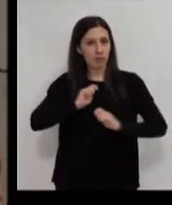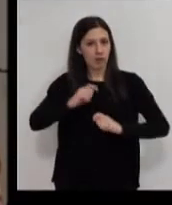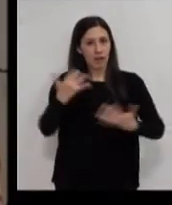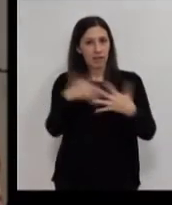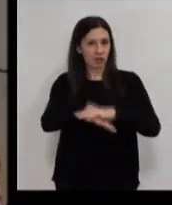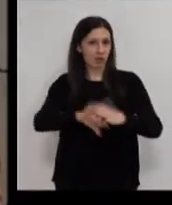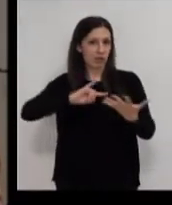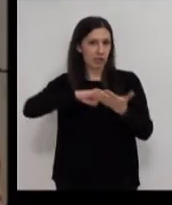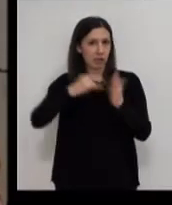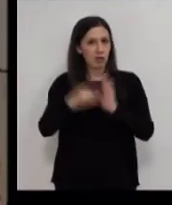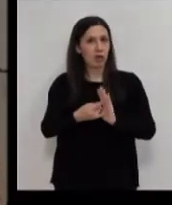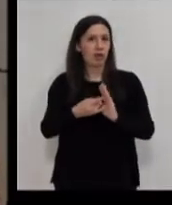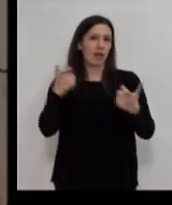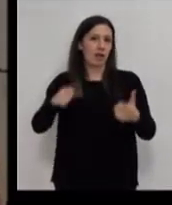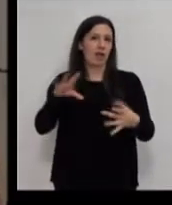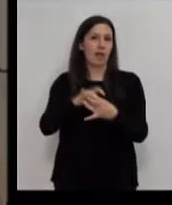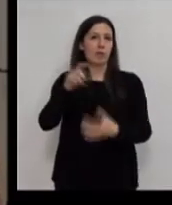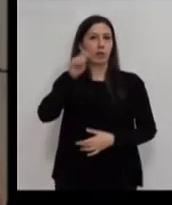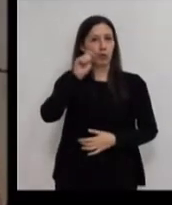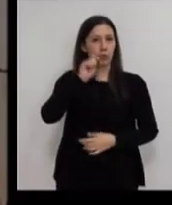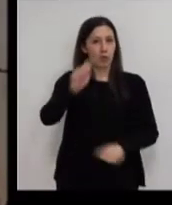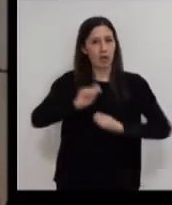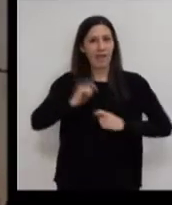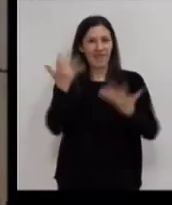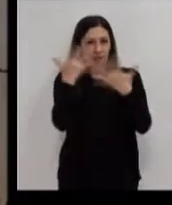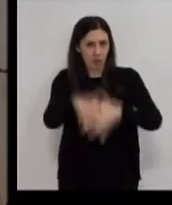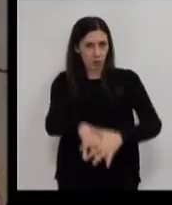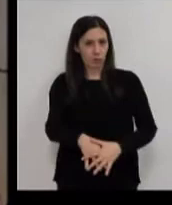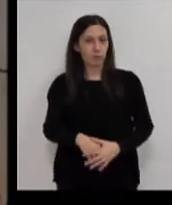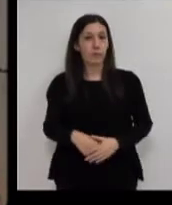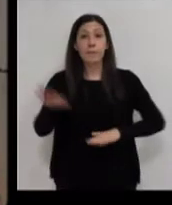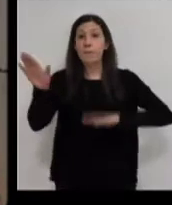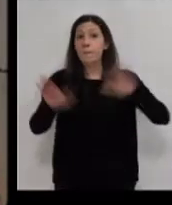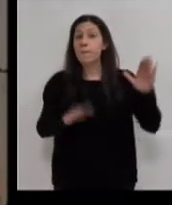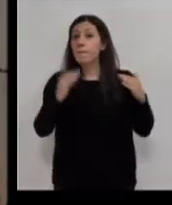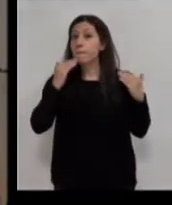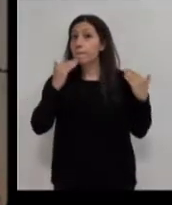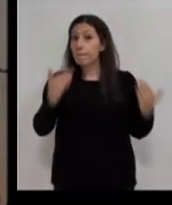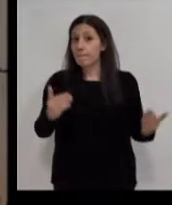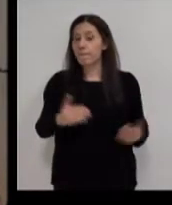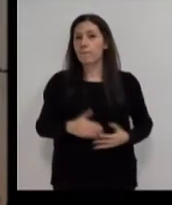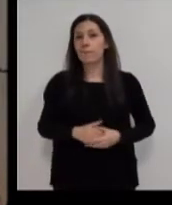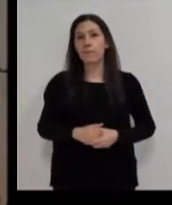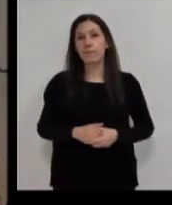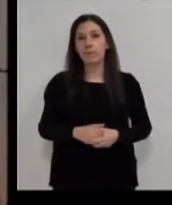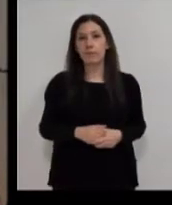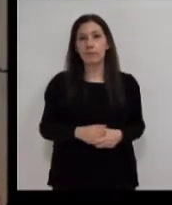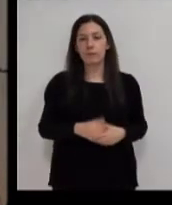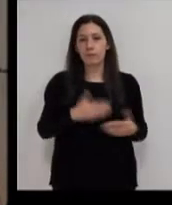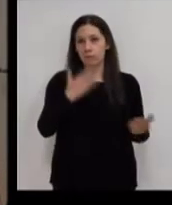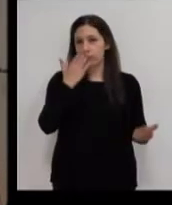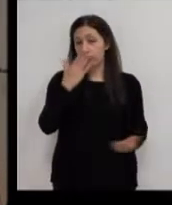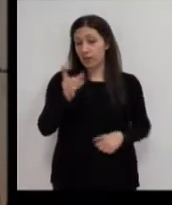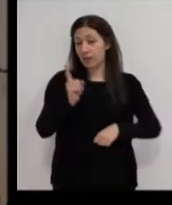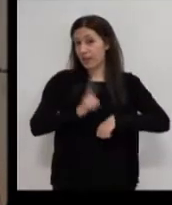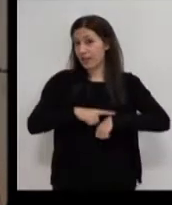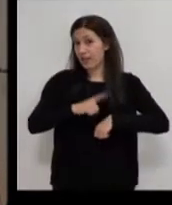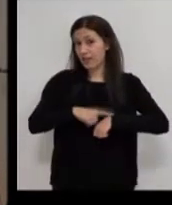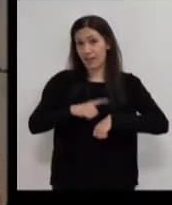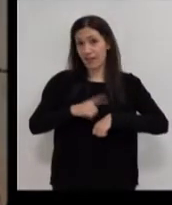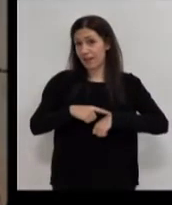estas nuevas experiencias. Por lo tanto, integradores para mí lo que son las tecnologías en el sector del turismo. Muy bien. Pues muchas